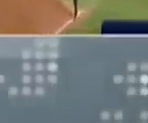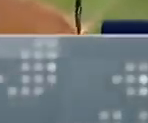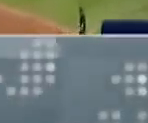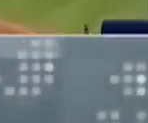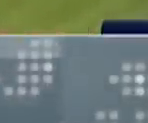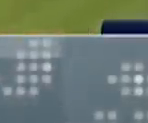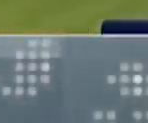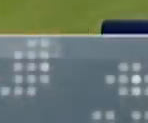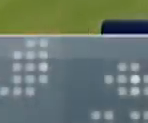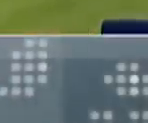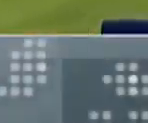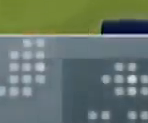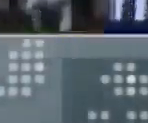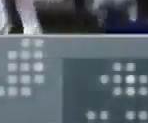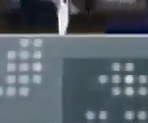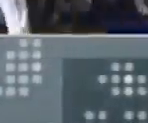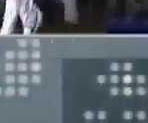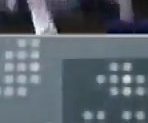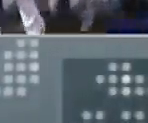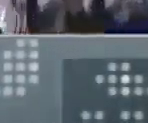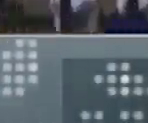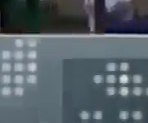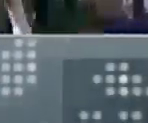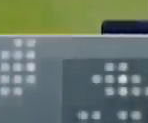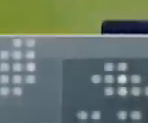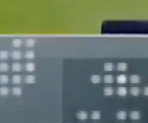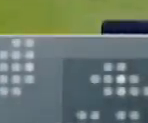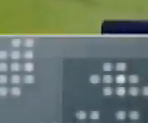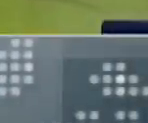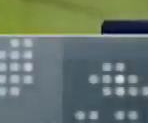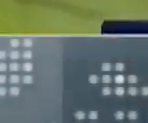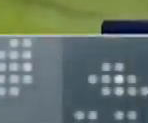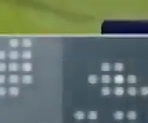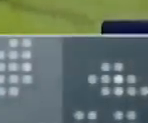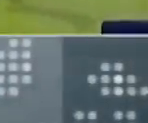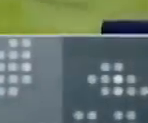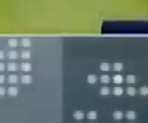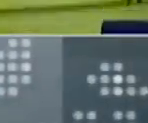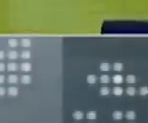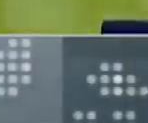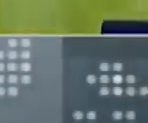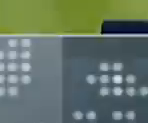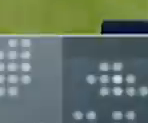7 carreras. Pero era Venezuela que tenía 7 carreras y México 1. 7-1.